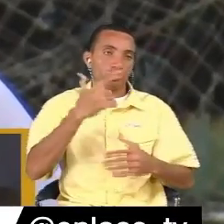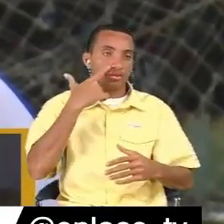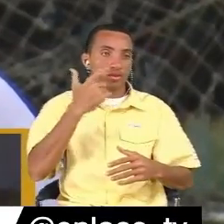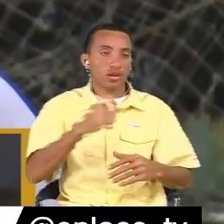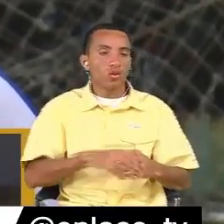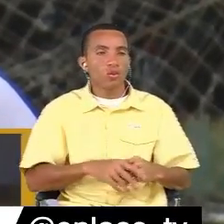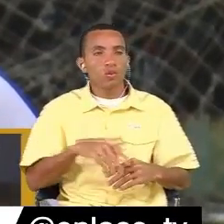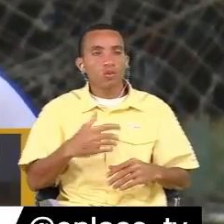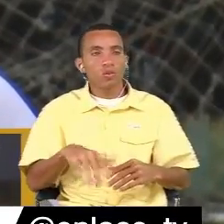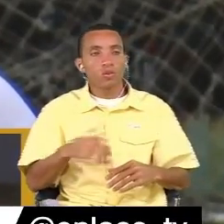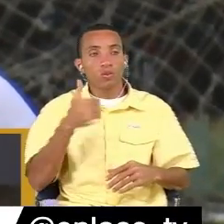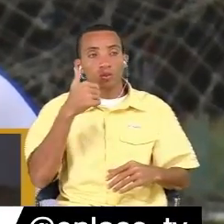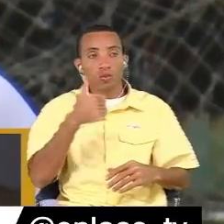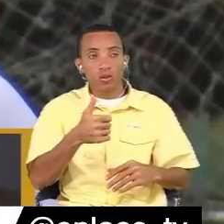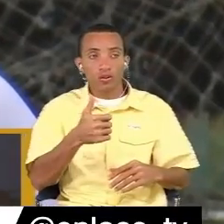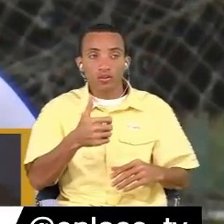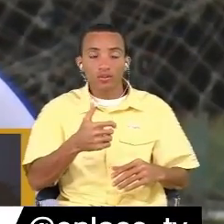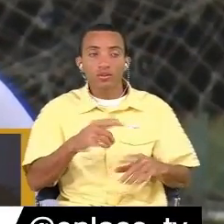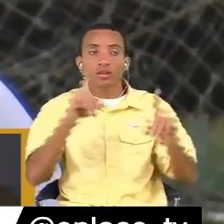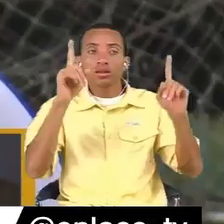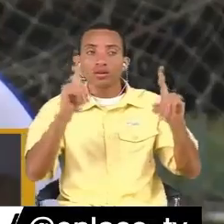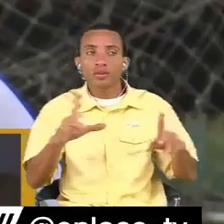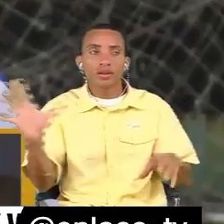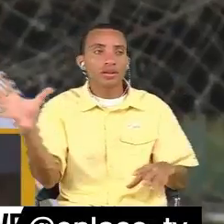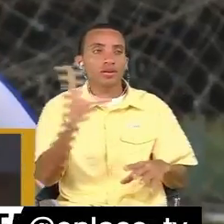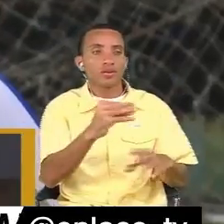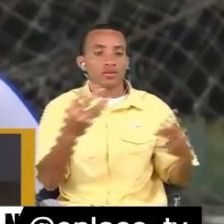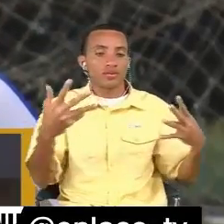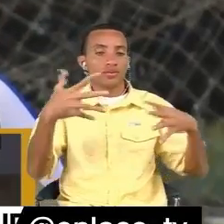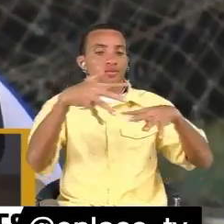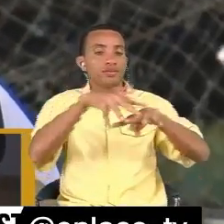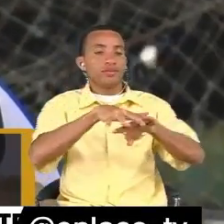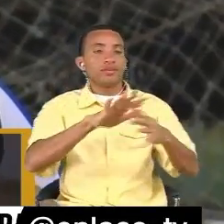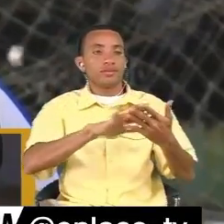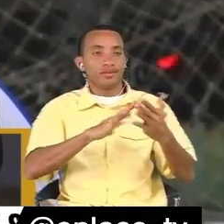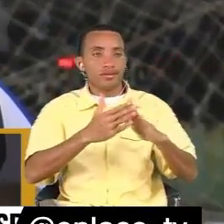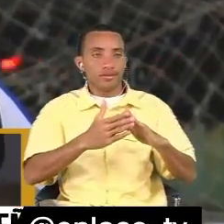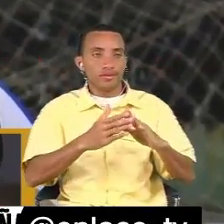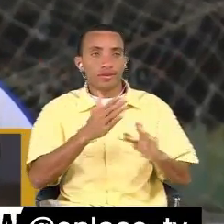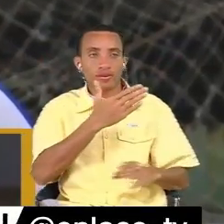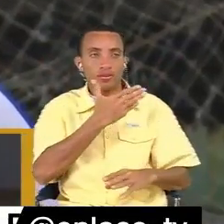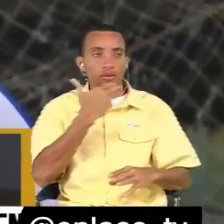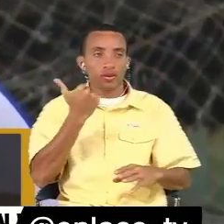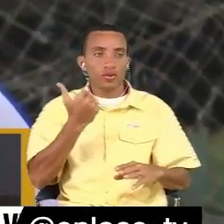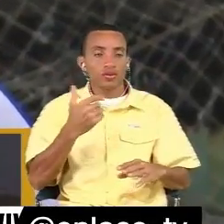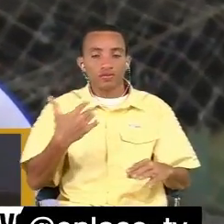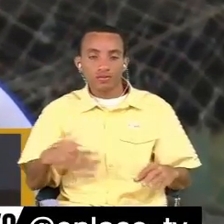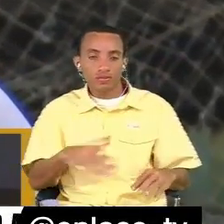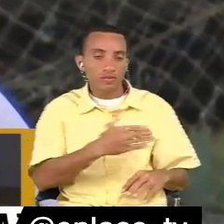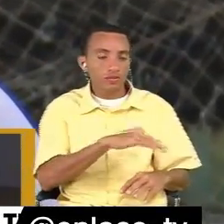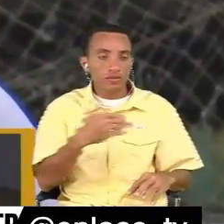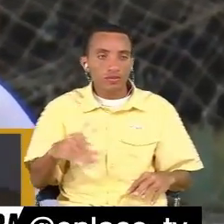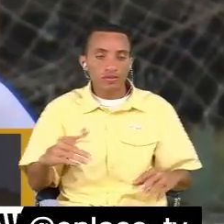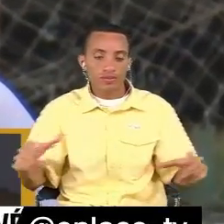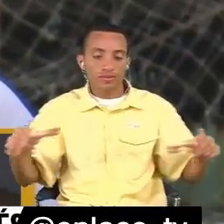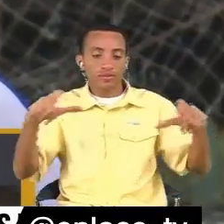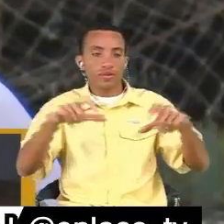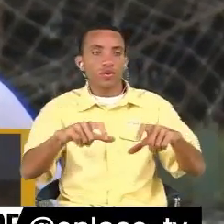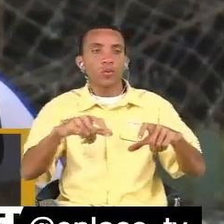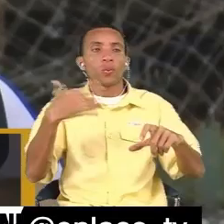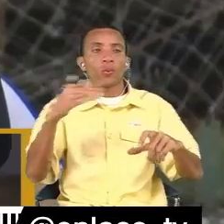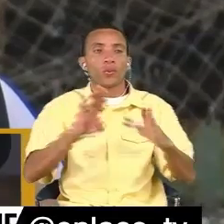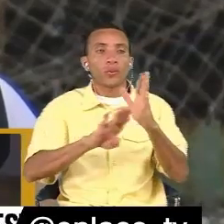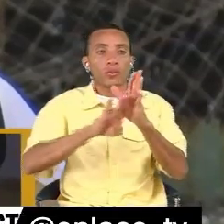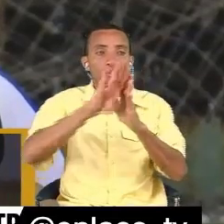ha parecido muy bueno el campeonato porque integra a toda la comunidad de Barranca Bermeja, a los mejores jugadores y el nivel del micro que es bastante alto